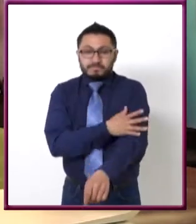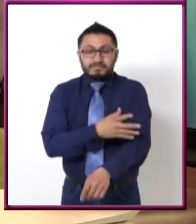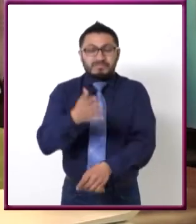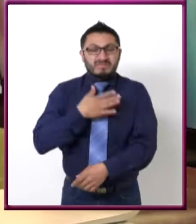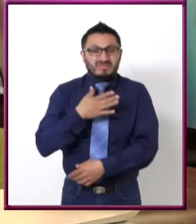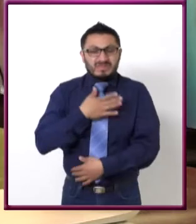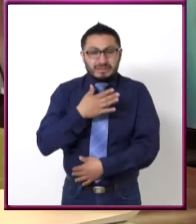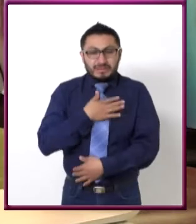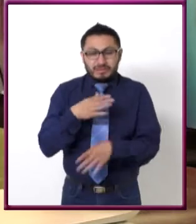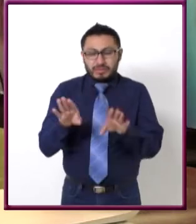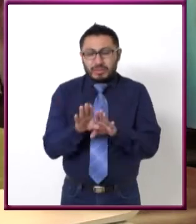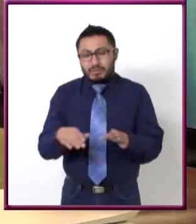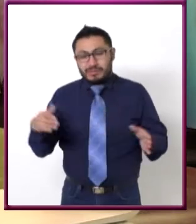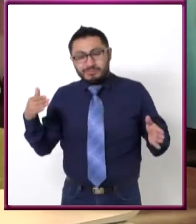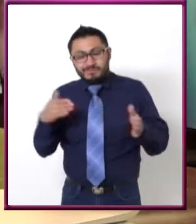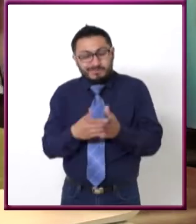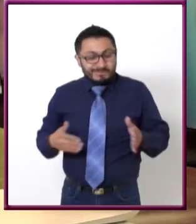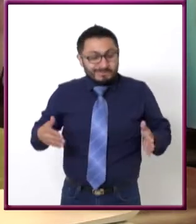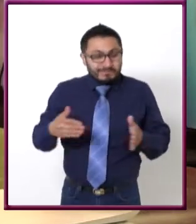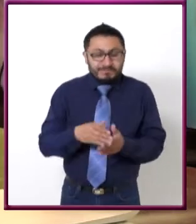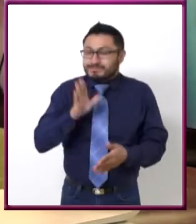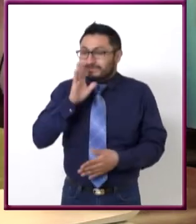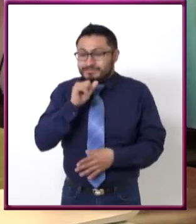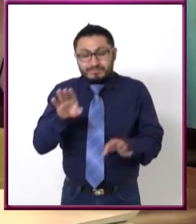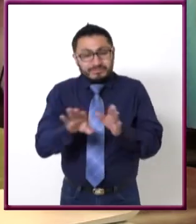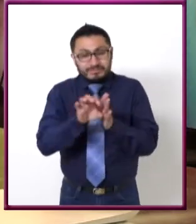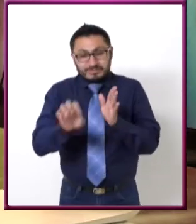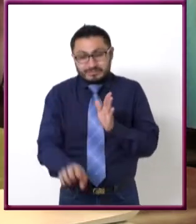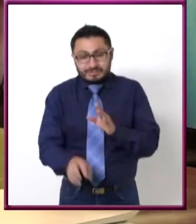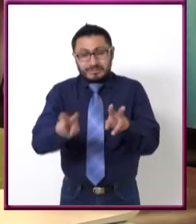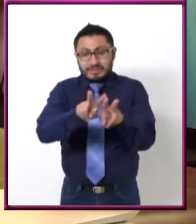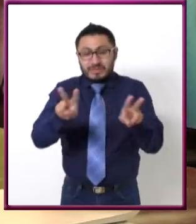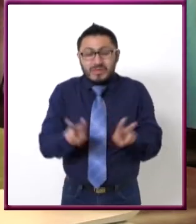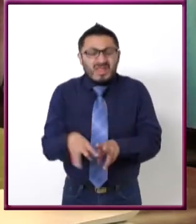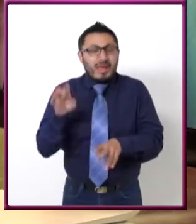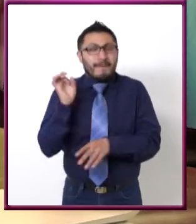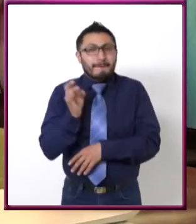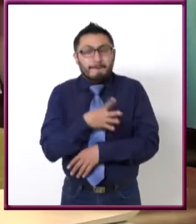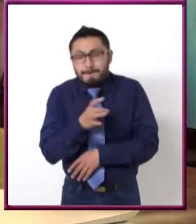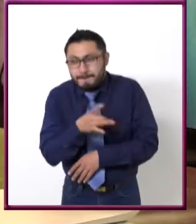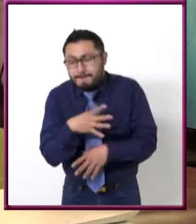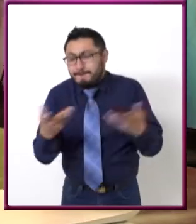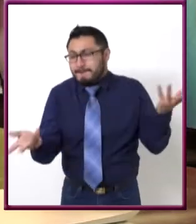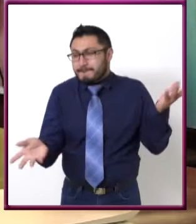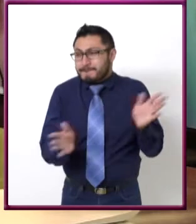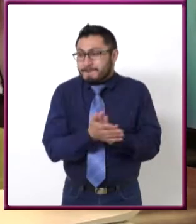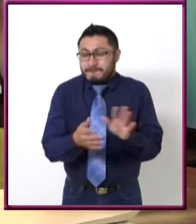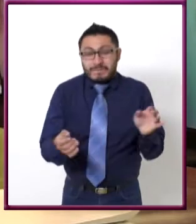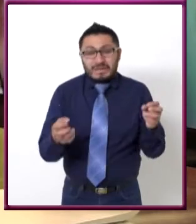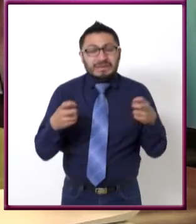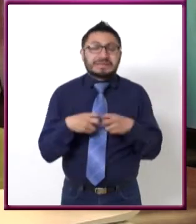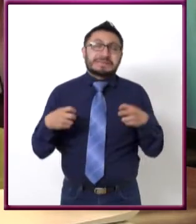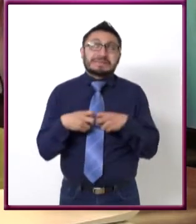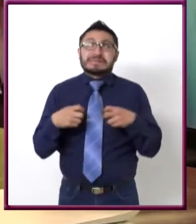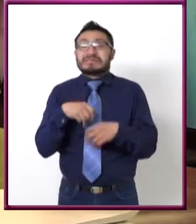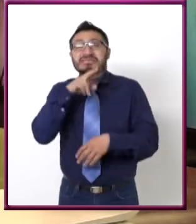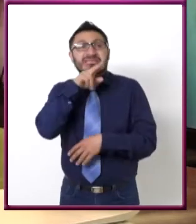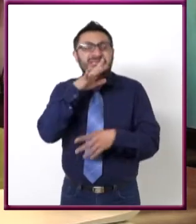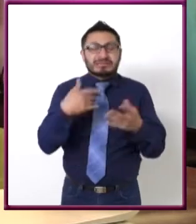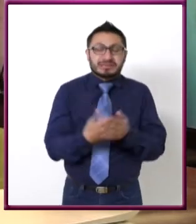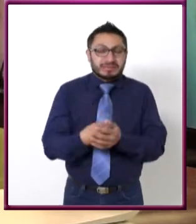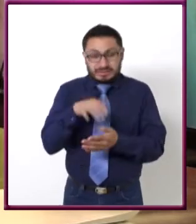las emociones, a mí me invaden, no puedo manejar, por ejemplo, la vulnerabilidad o el miedo o la